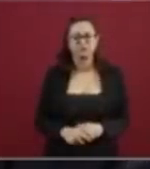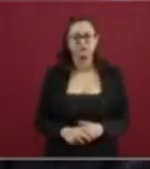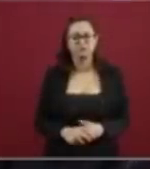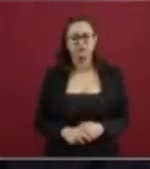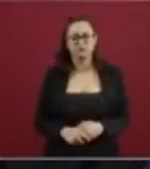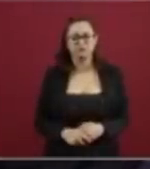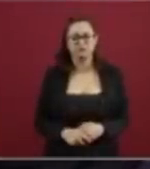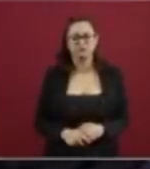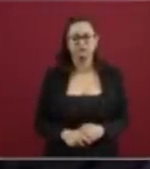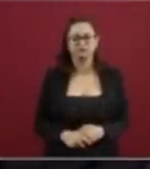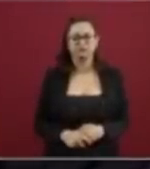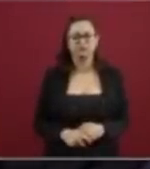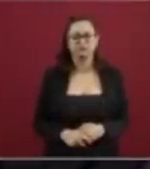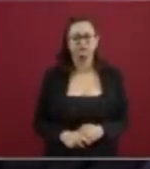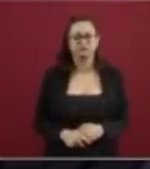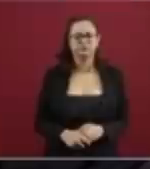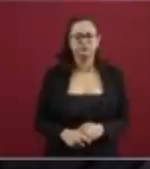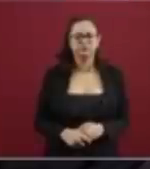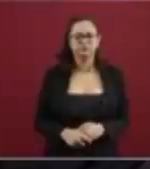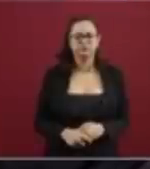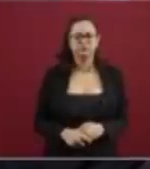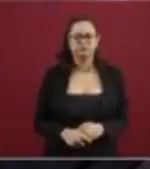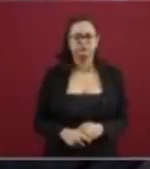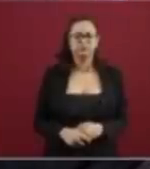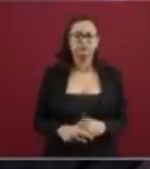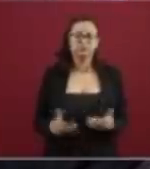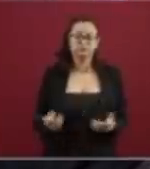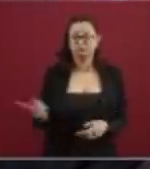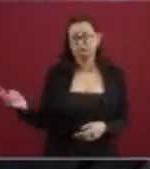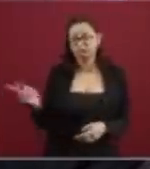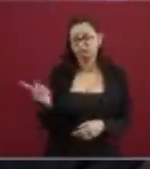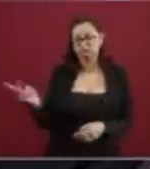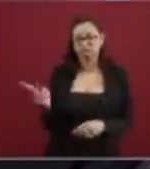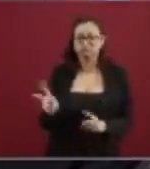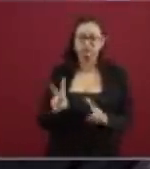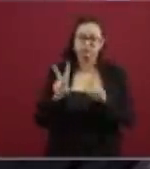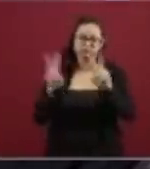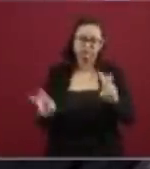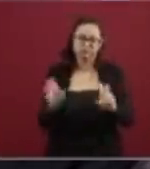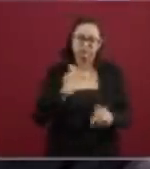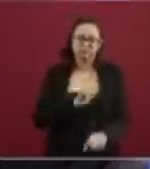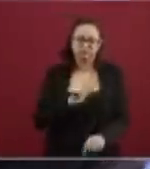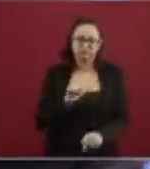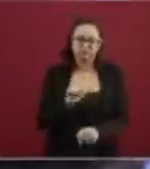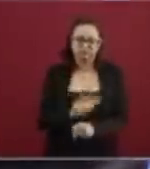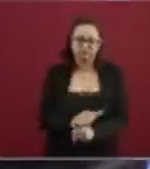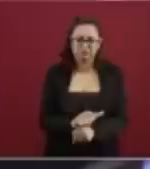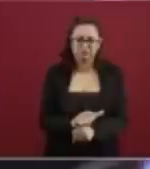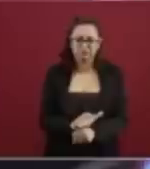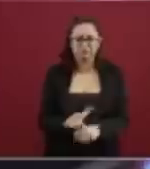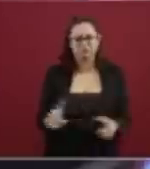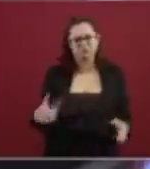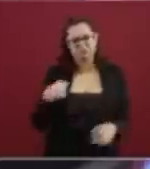En este caso es algo especial que yo creo que la gente